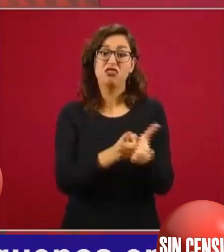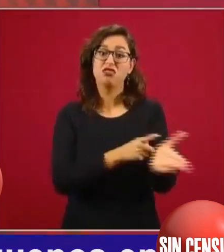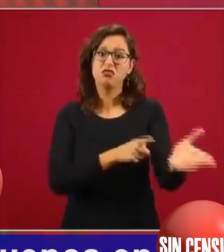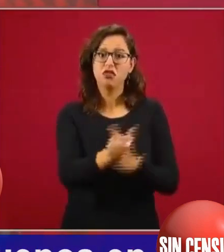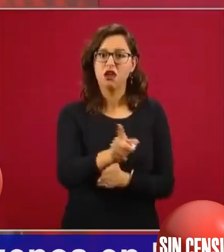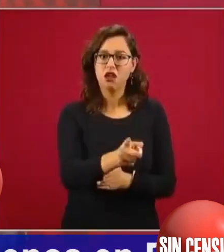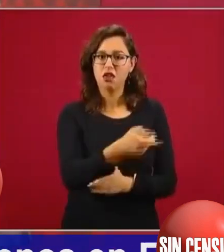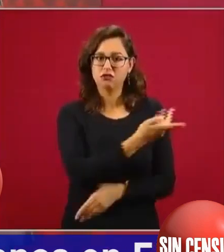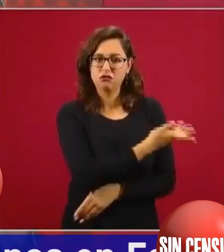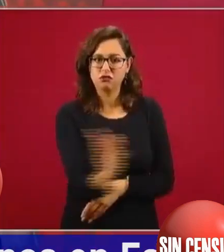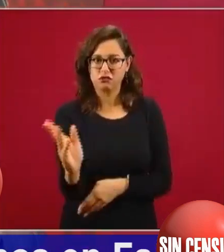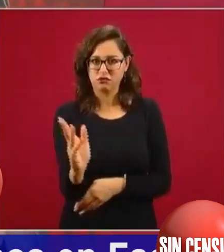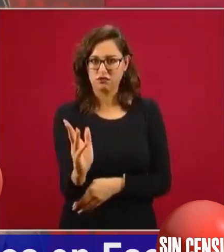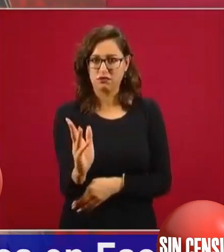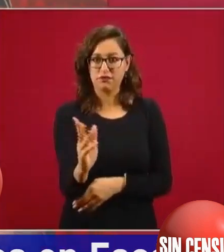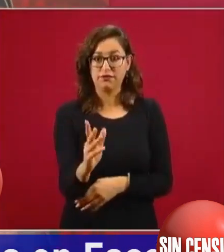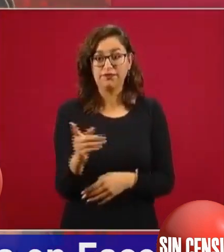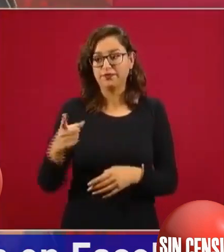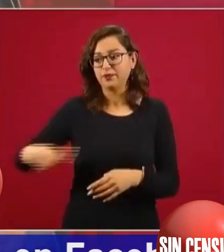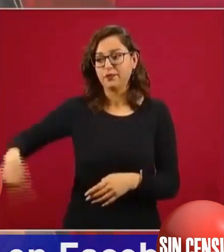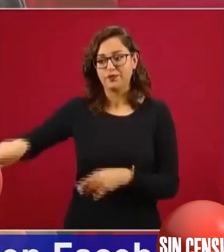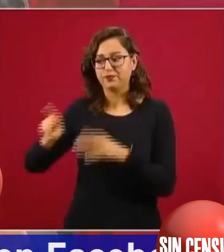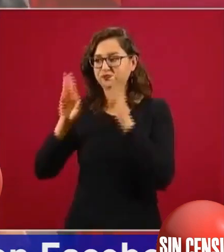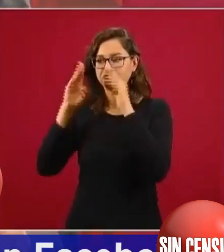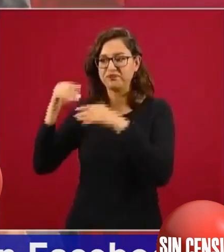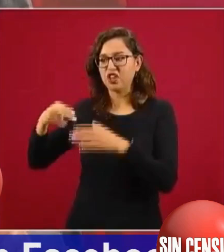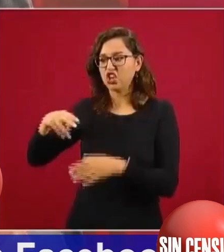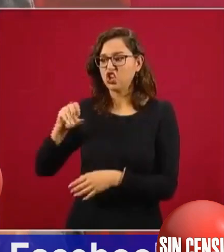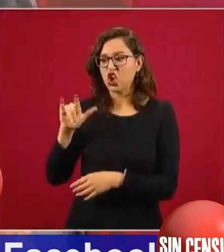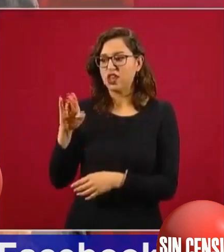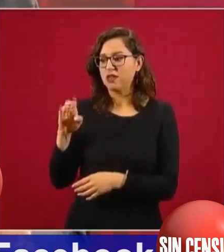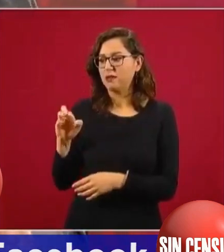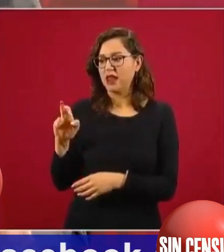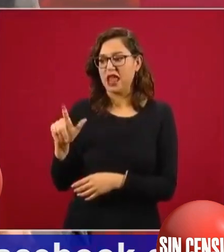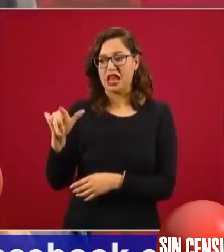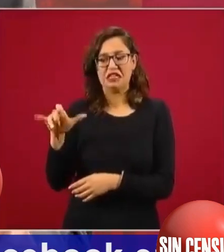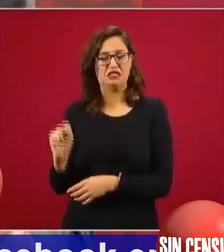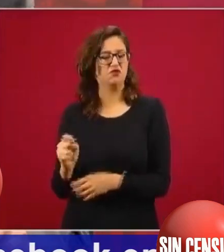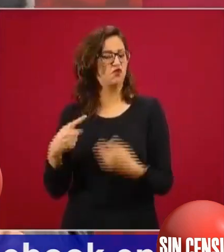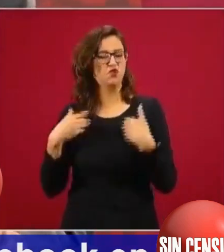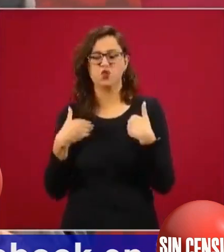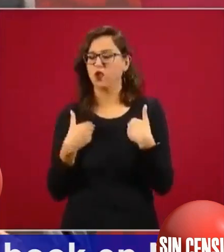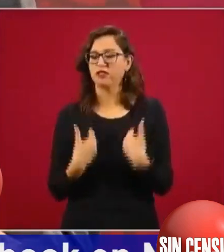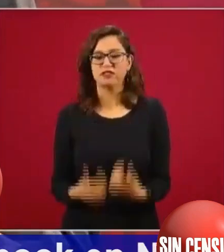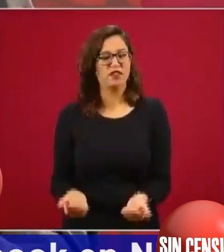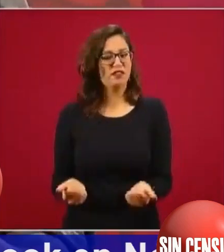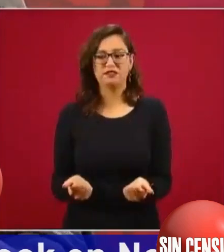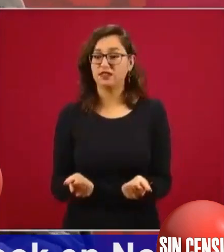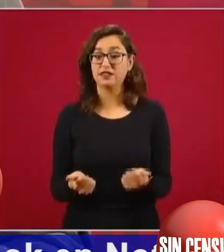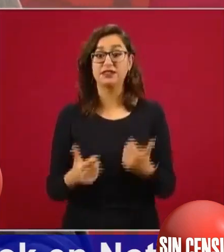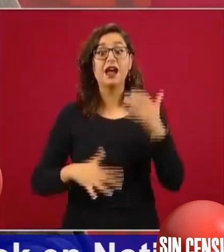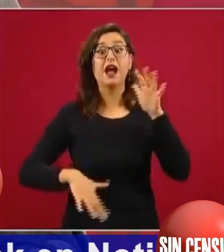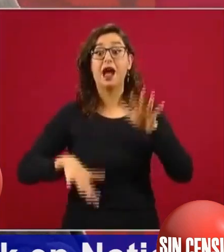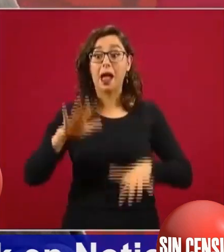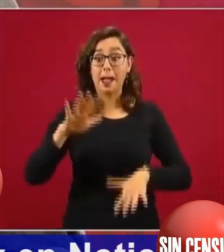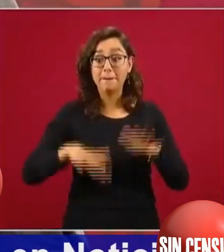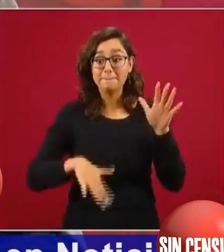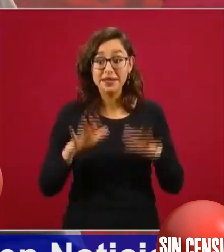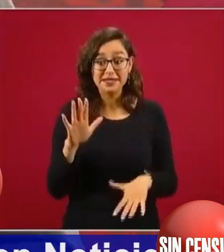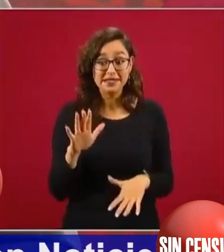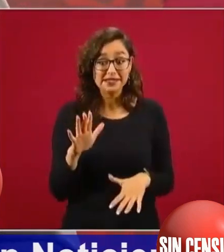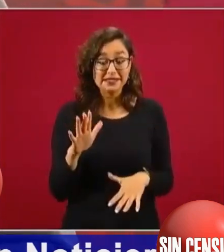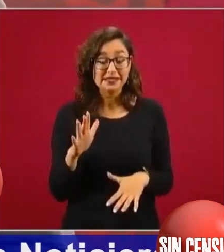Entonces, eso no lo entienden los neoliberales, incluso a veces ni siquiera lo entienden